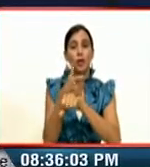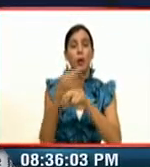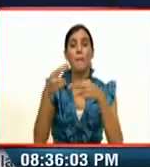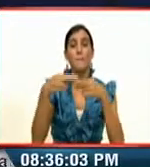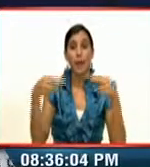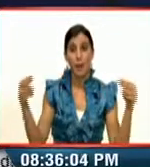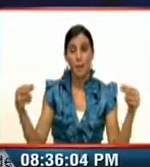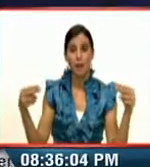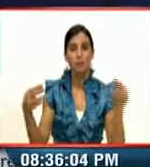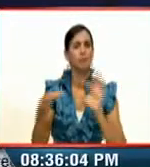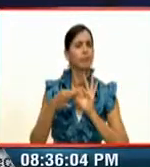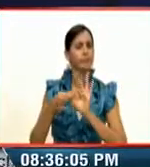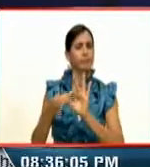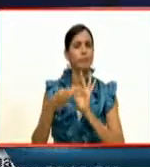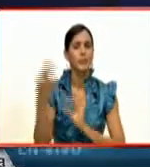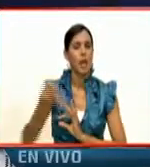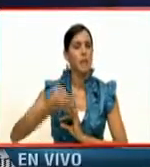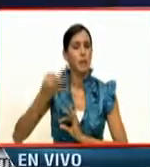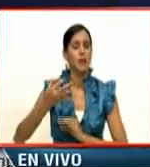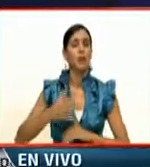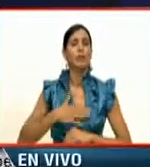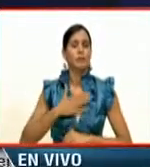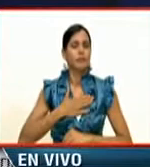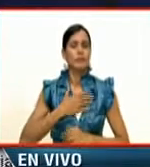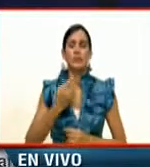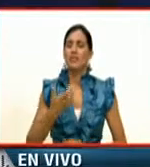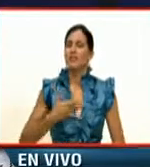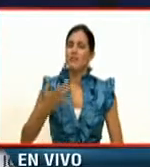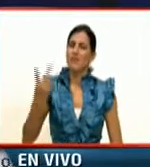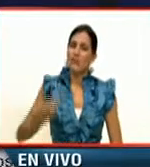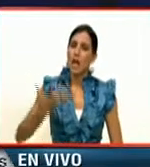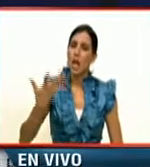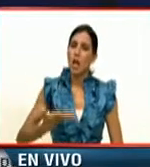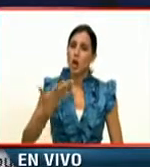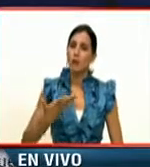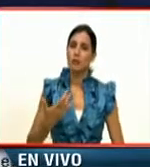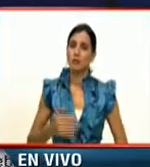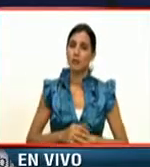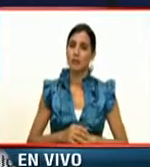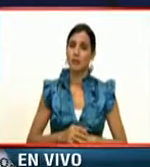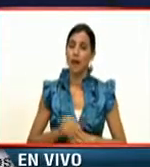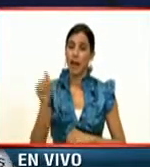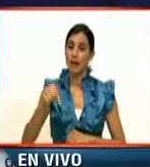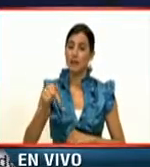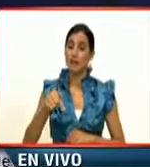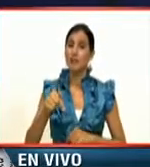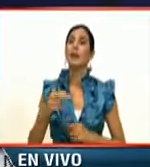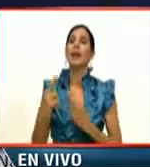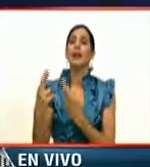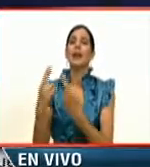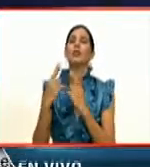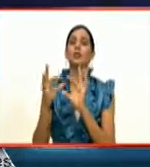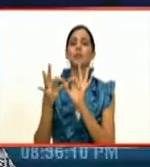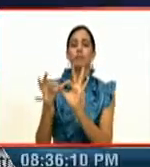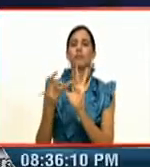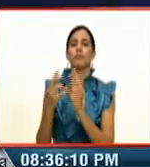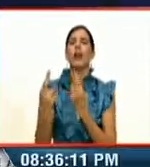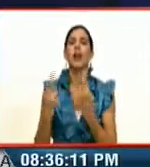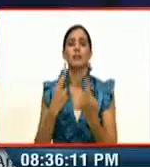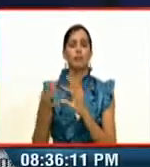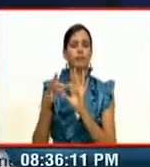Panamá y yo valoro mucho esa relación.